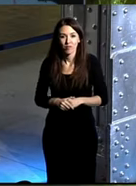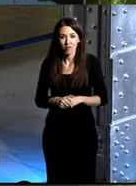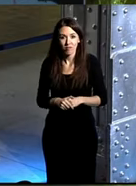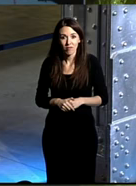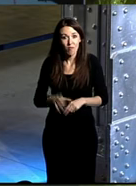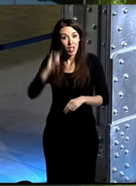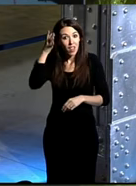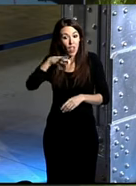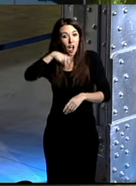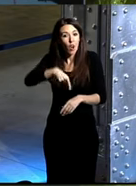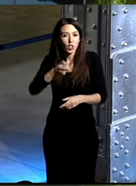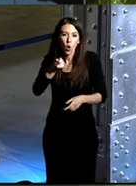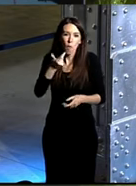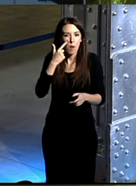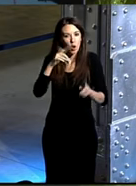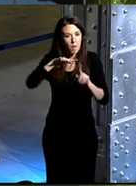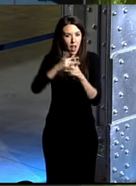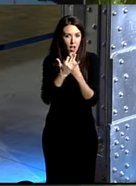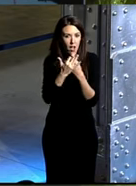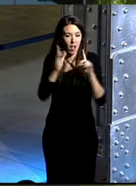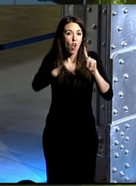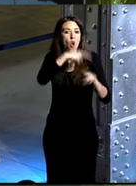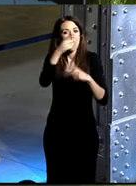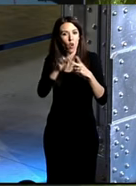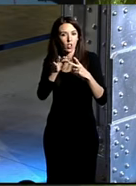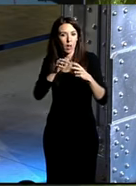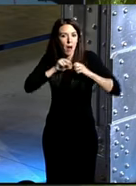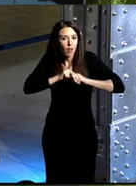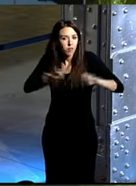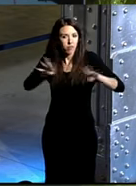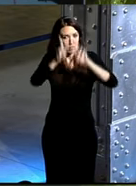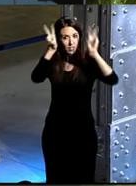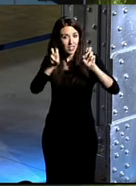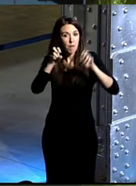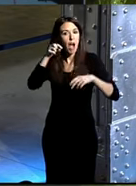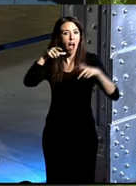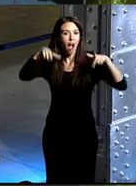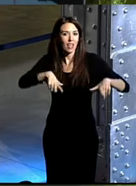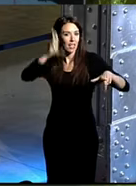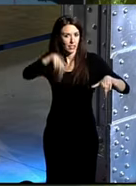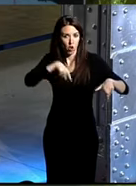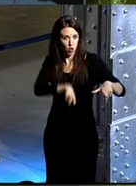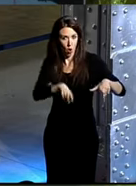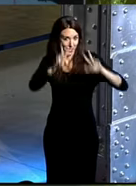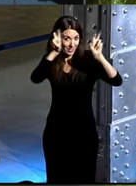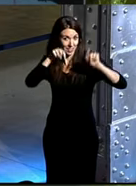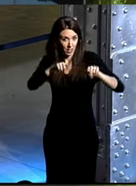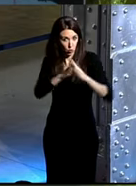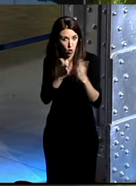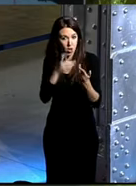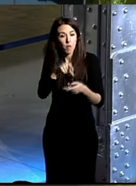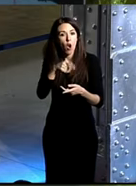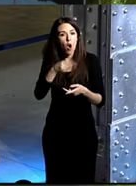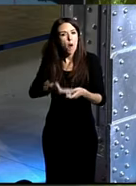La idea de lo de ahora es simplemente dar un poquito de contexto para después pasar ya más a la discusión sobre esto no es una clase. Y me parece que es importante esta idea de